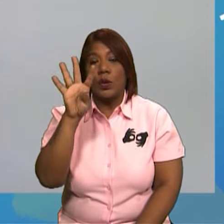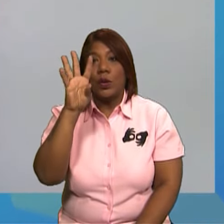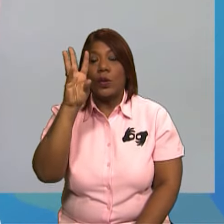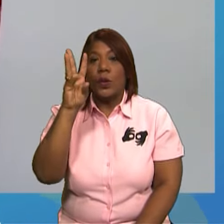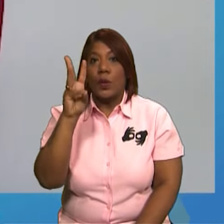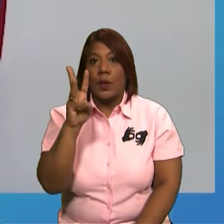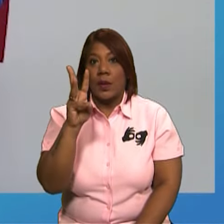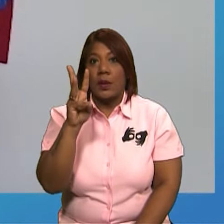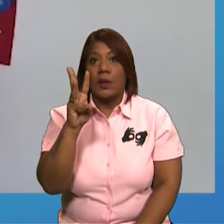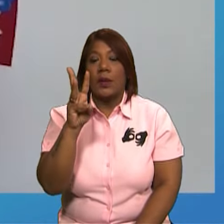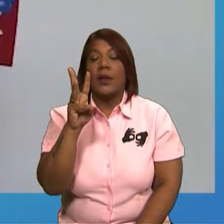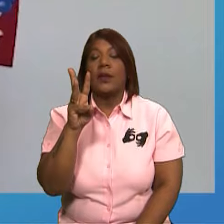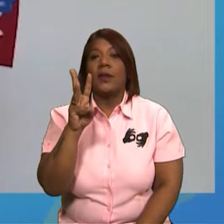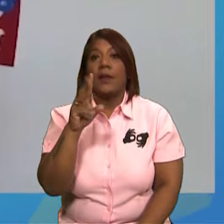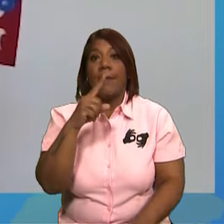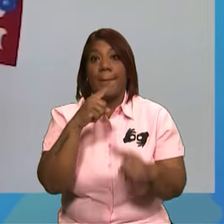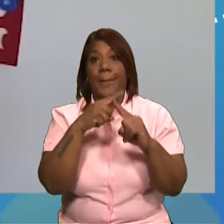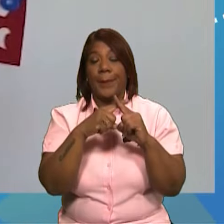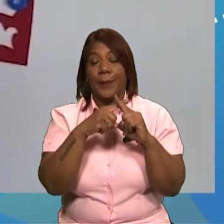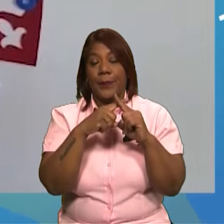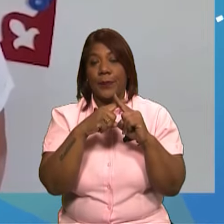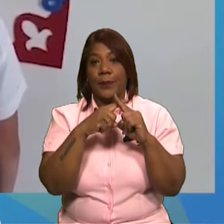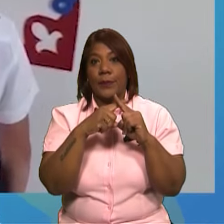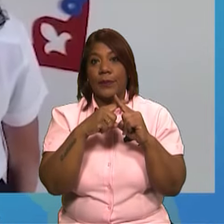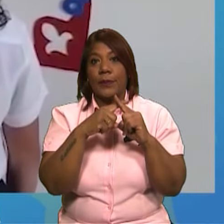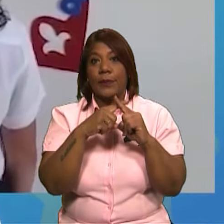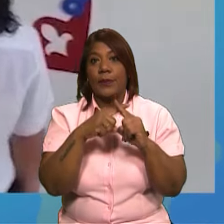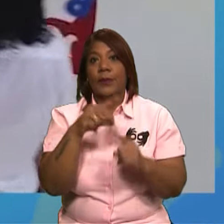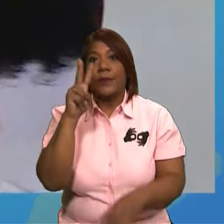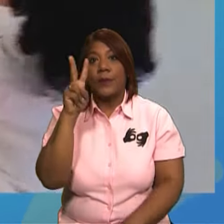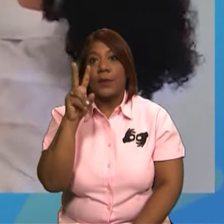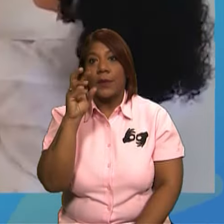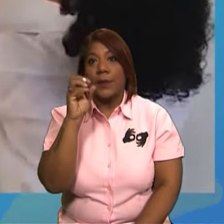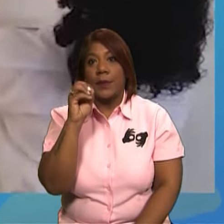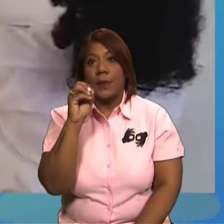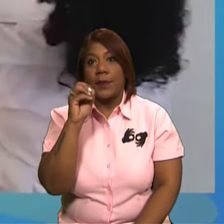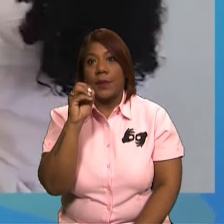2846 por 20